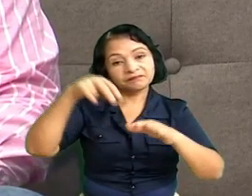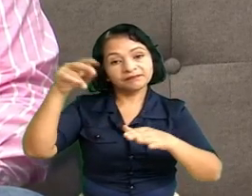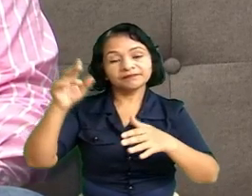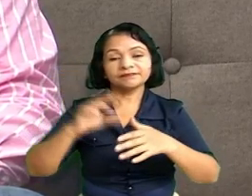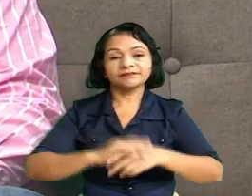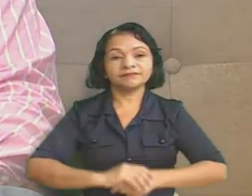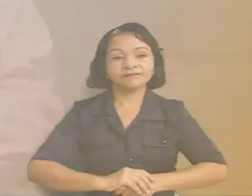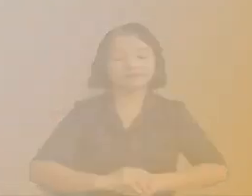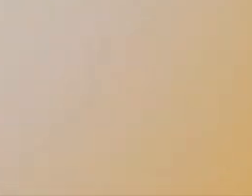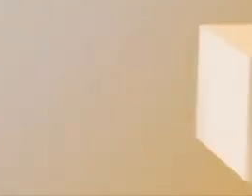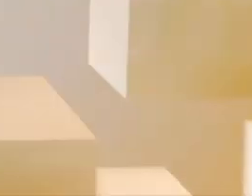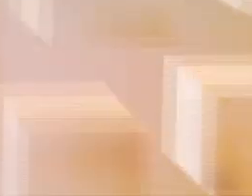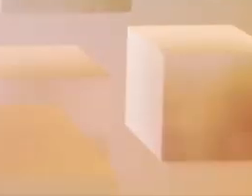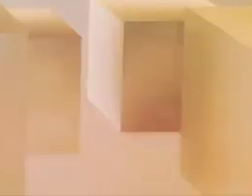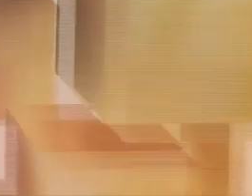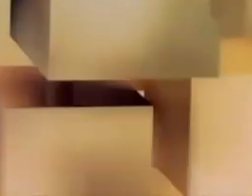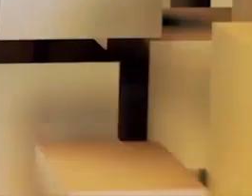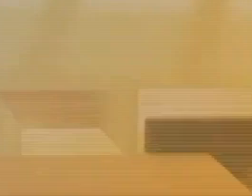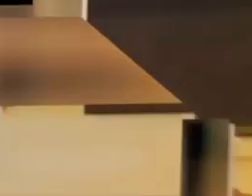Ya volvemos.